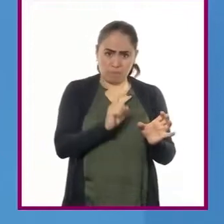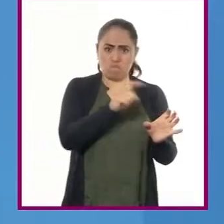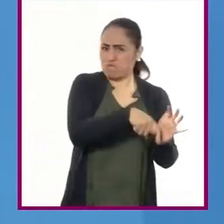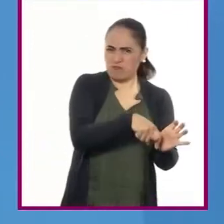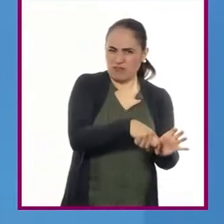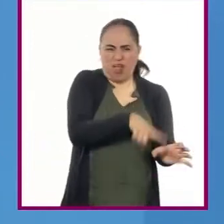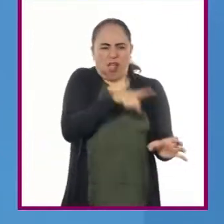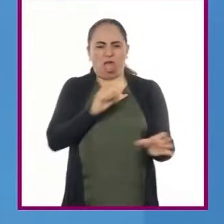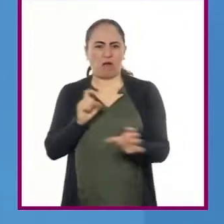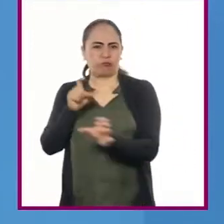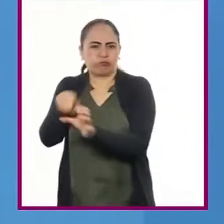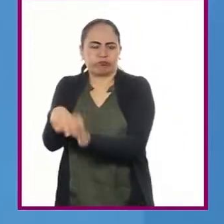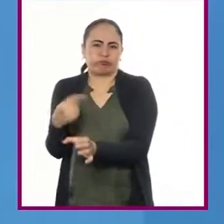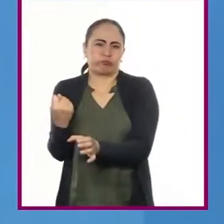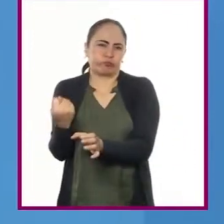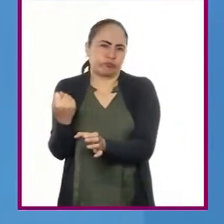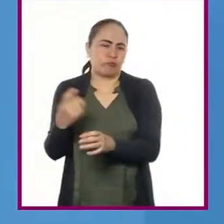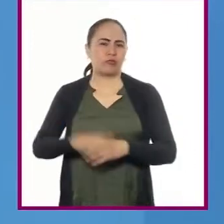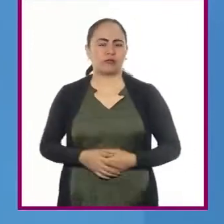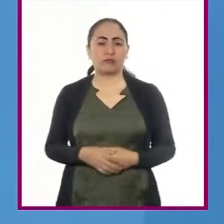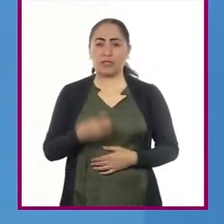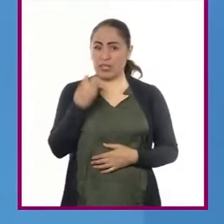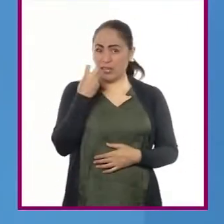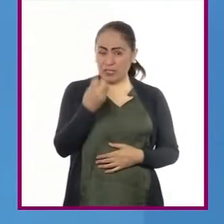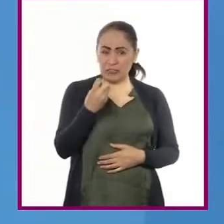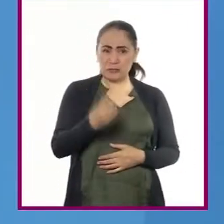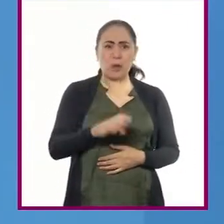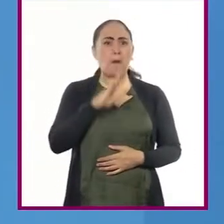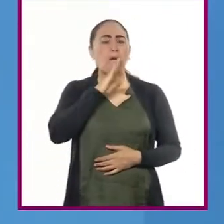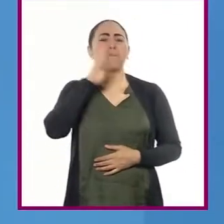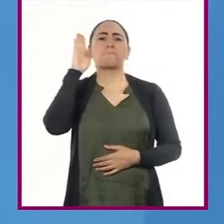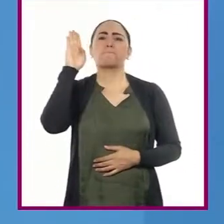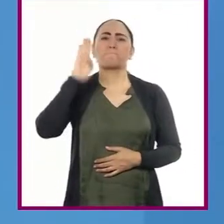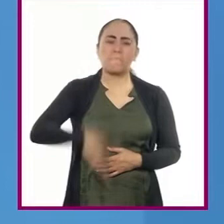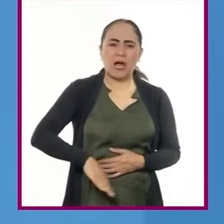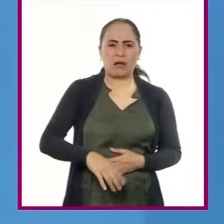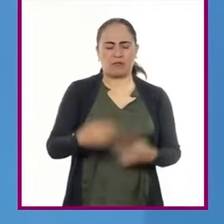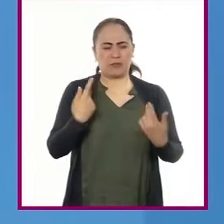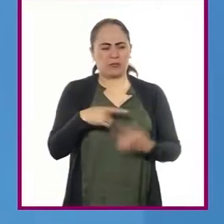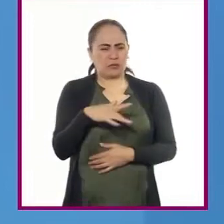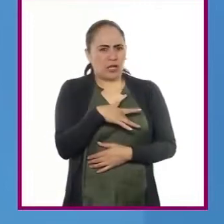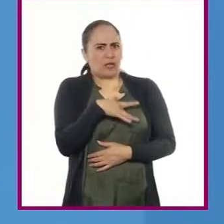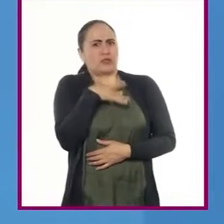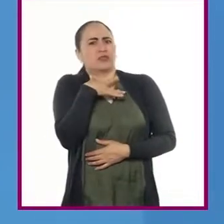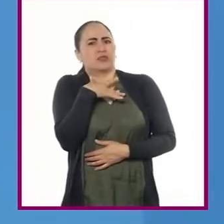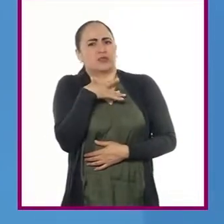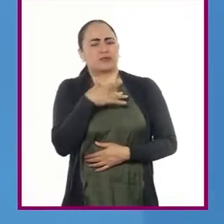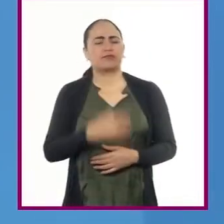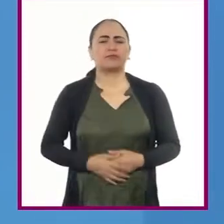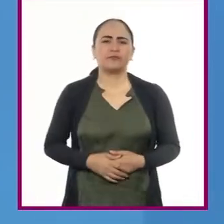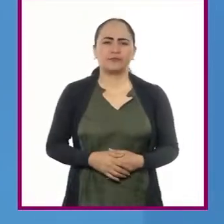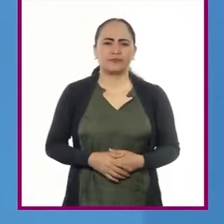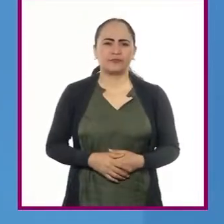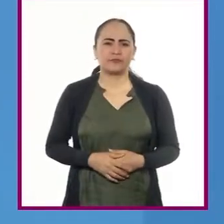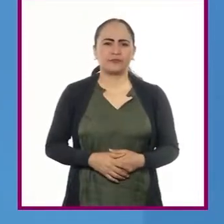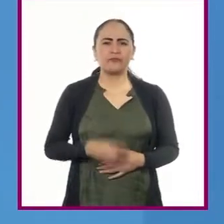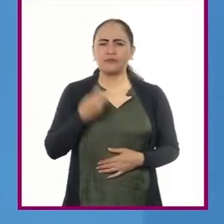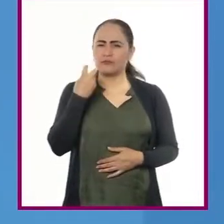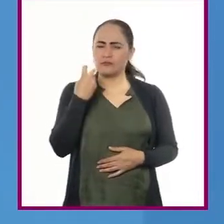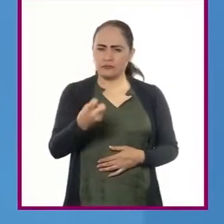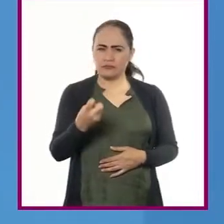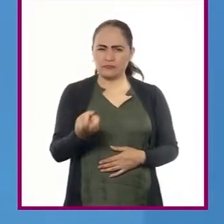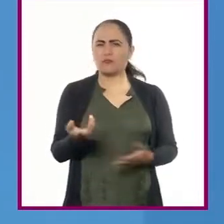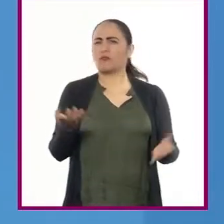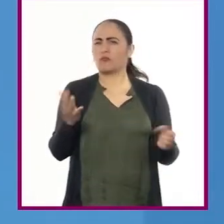la procesión, lo cual era visto como una ofensa para los afectados. Esta forma de actuar tiene